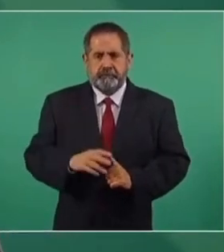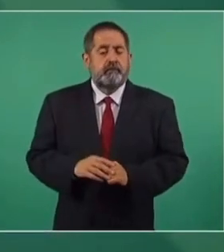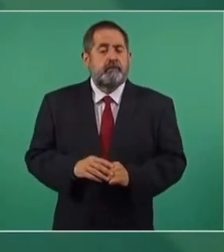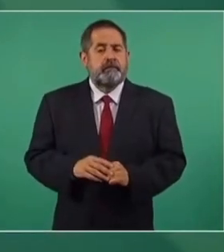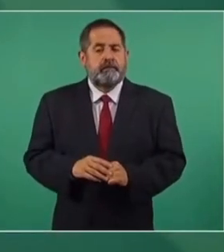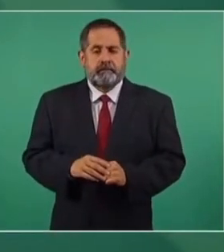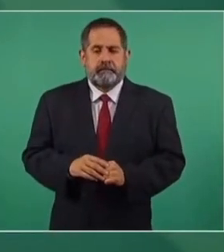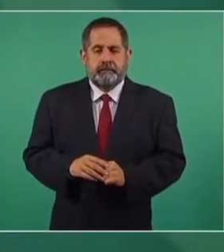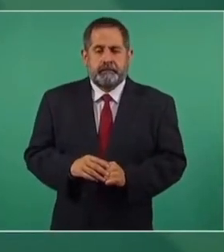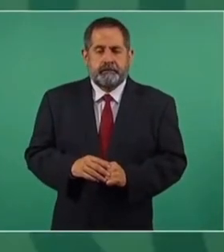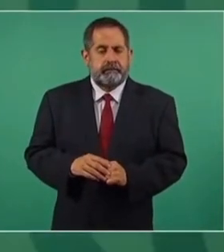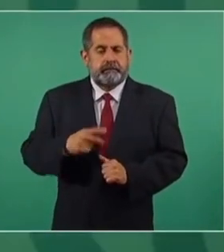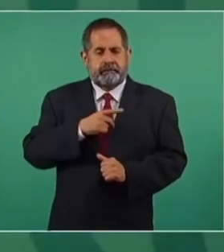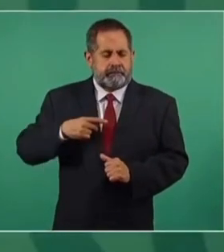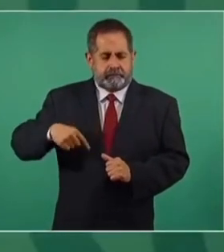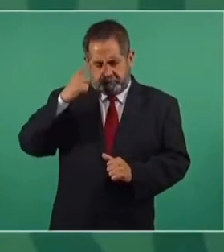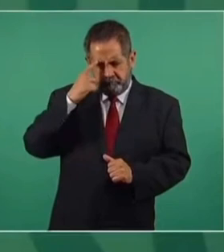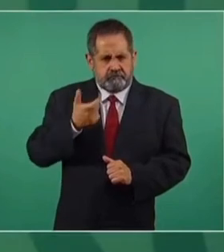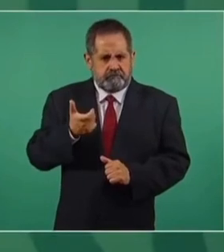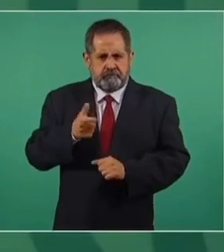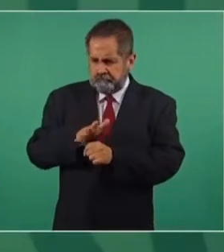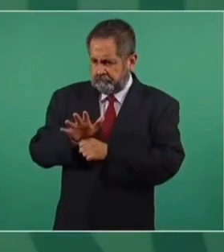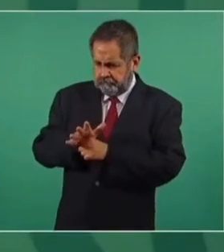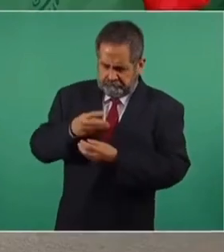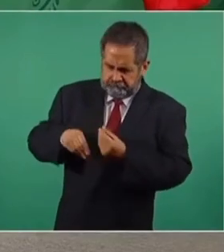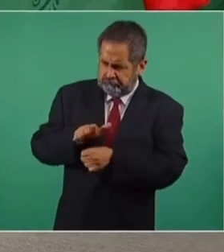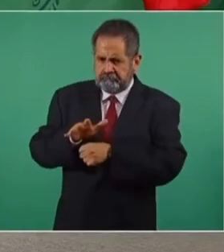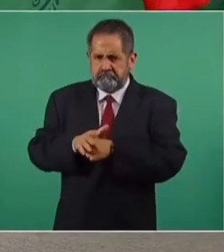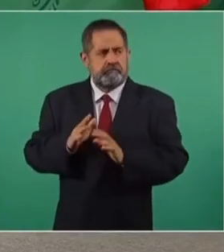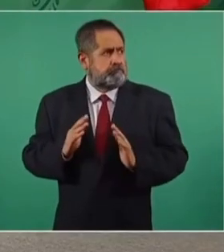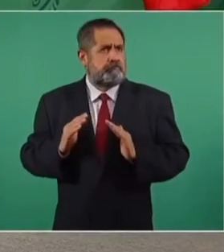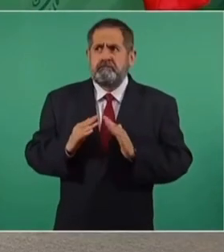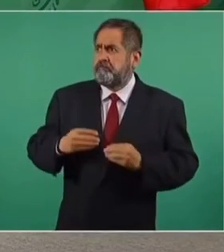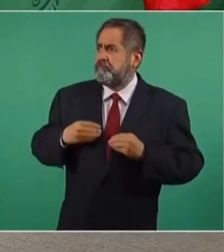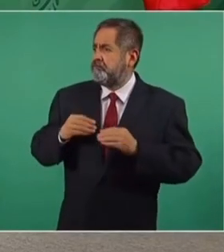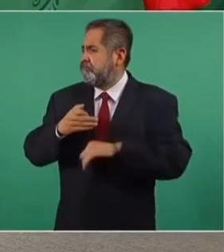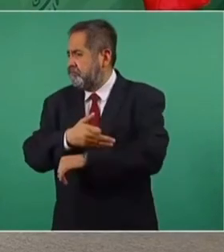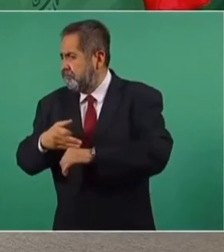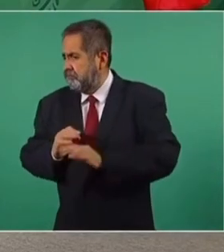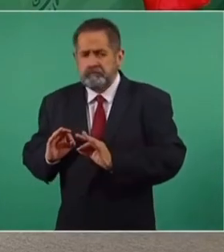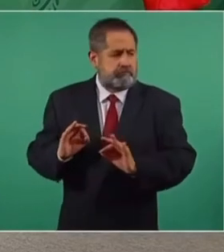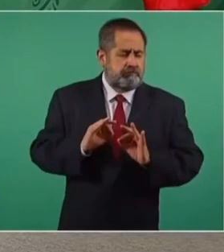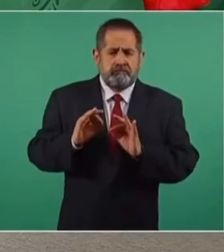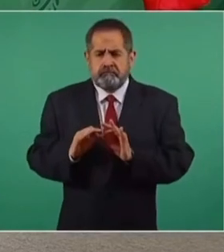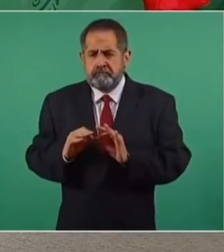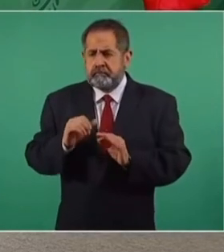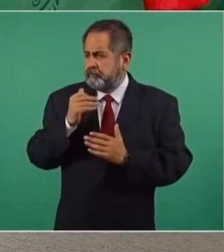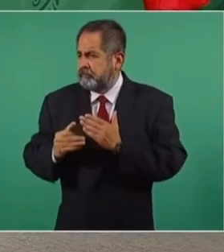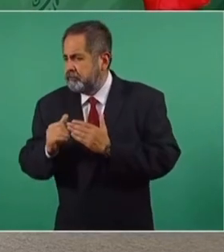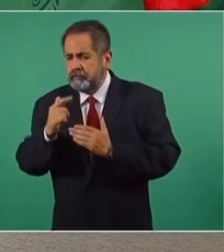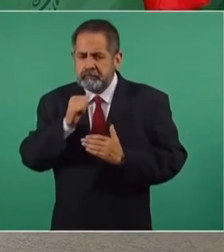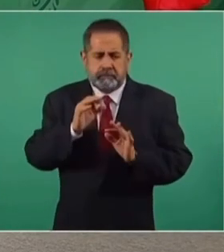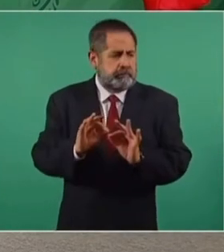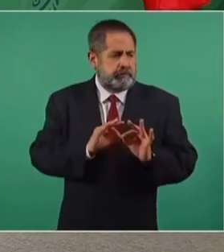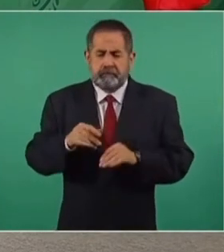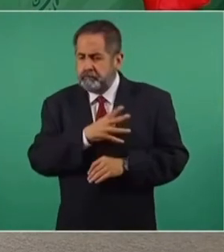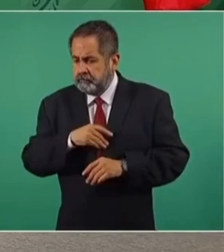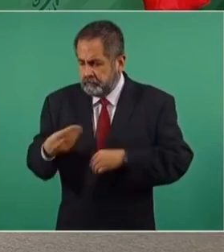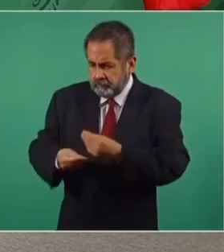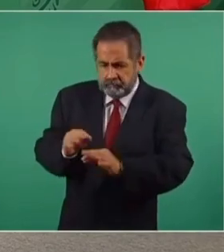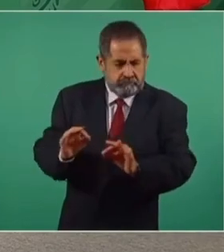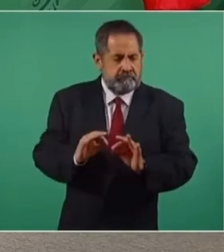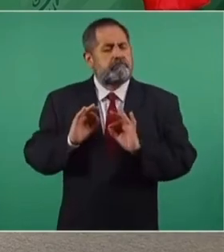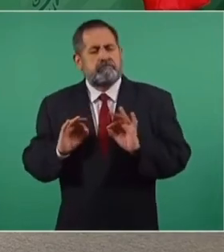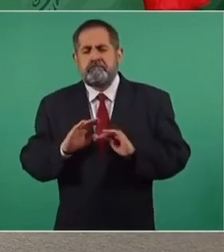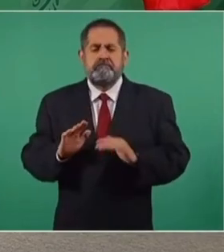Hay que tener lo necesario para vivir, para mantener a la familia, que no falte nada en la casa, que no le falte nada a los hijos,